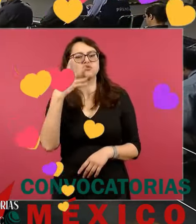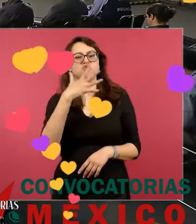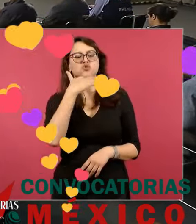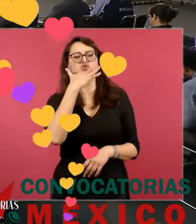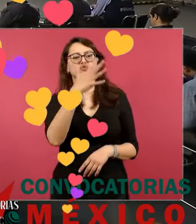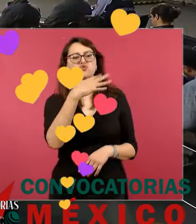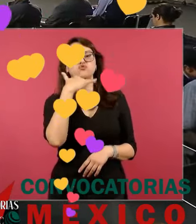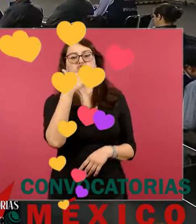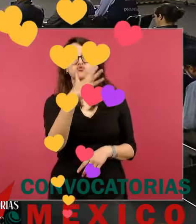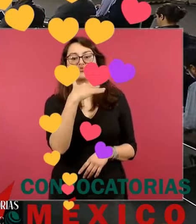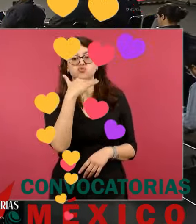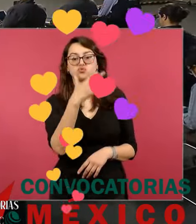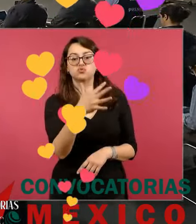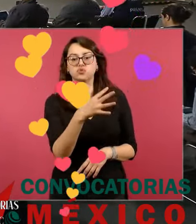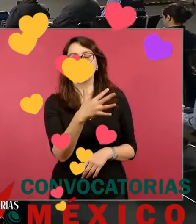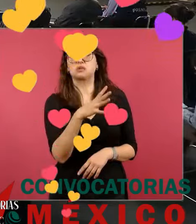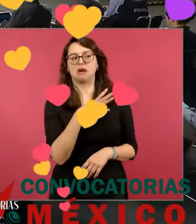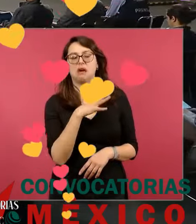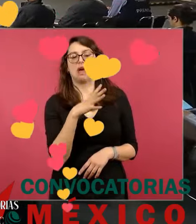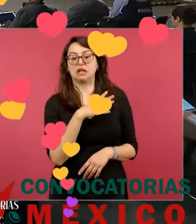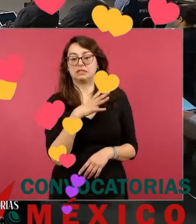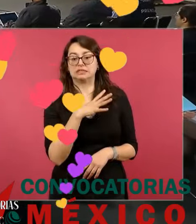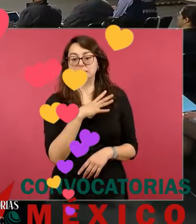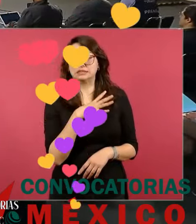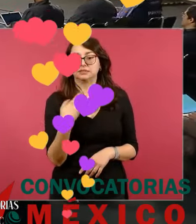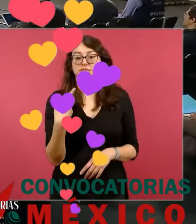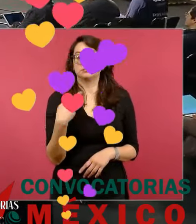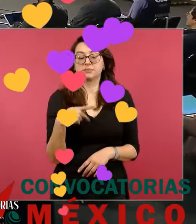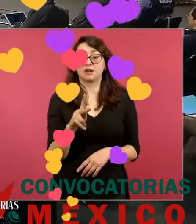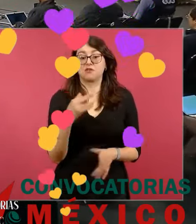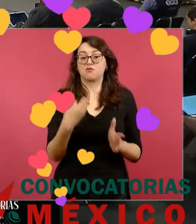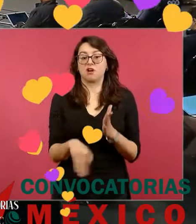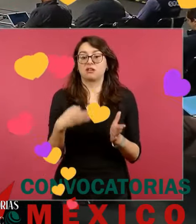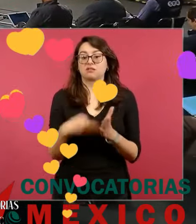limitada, no tanto como ahora, ahora se sabe mucho más,